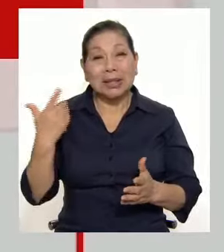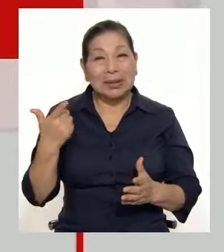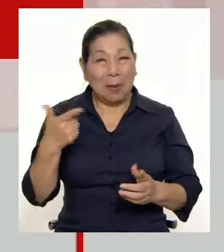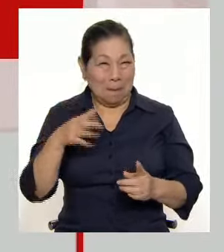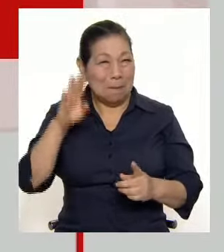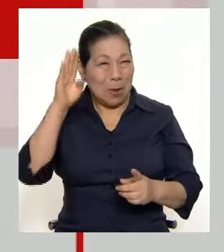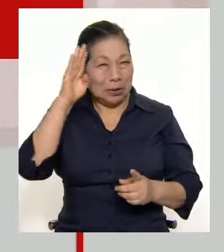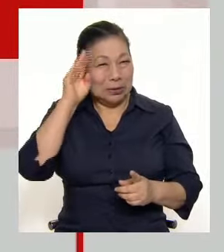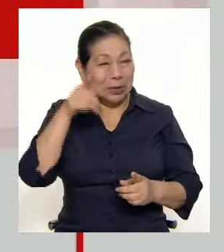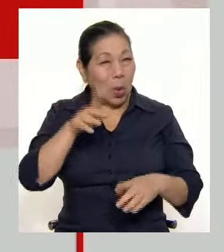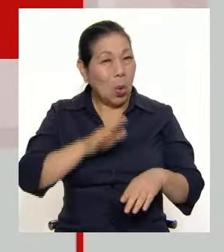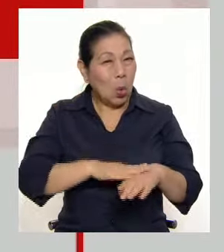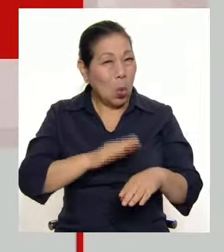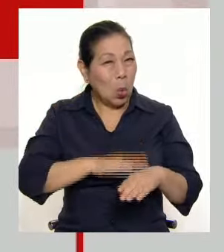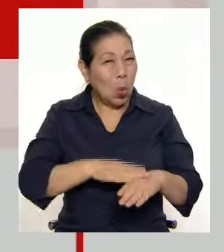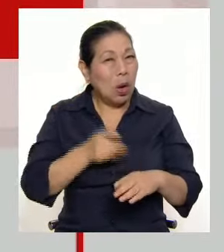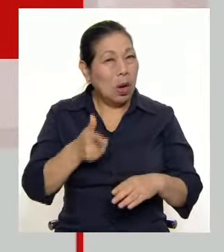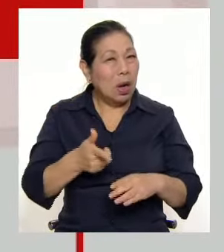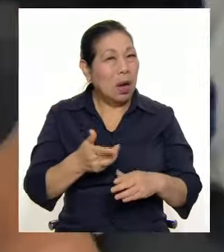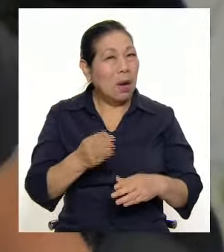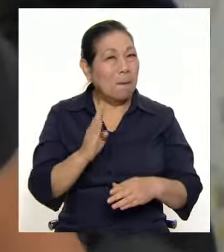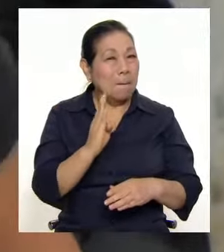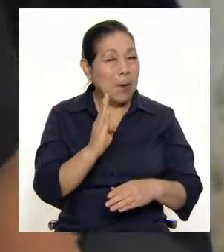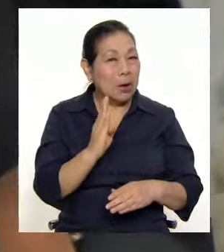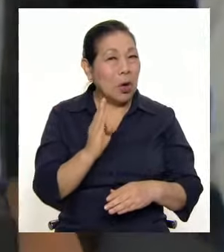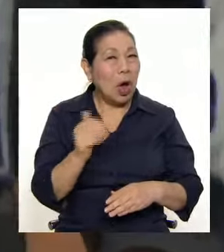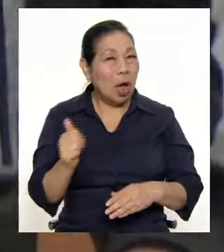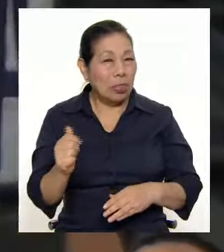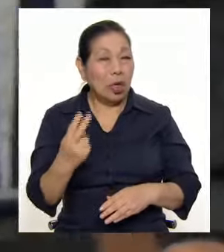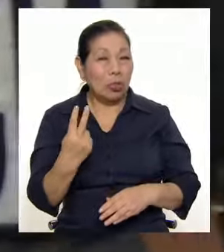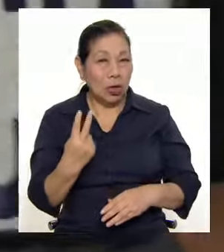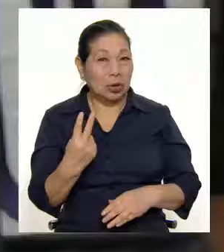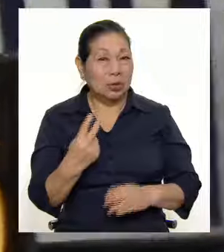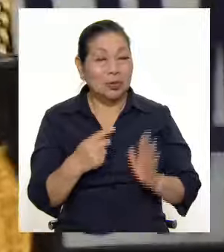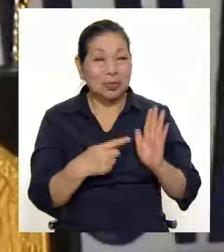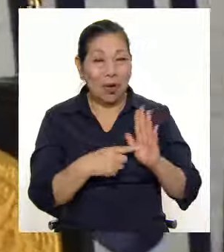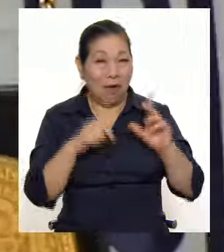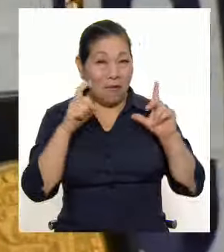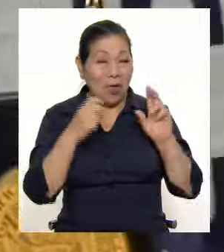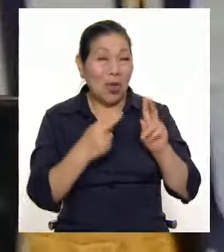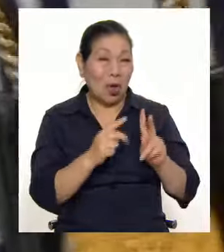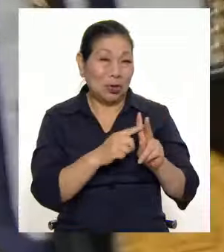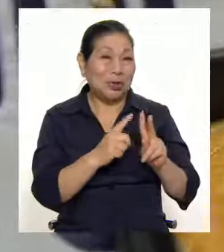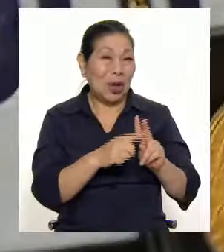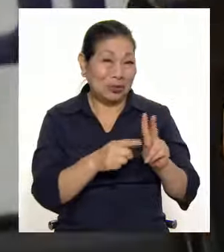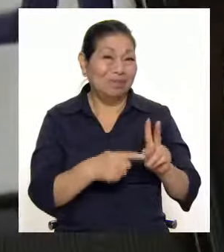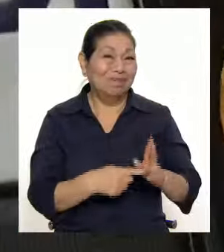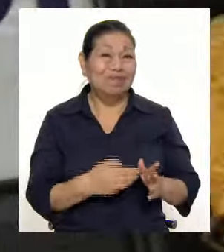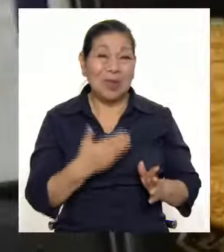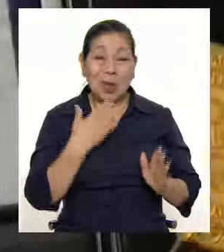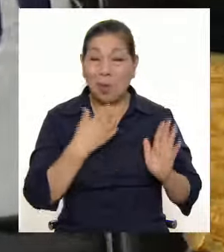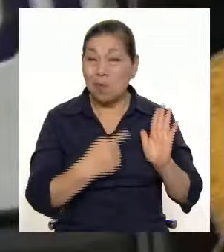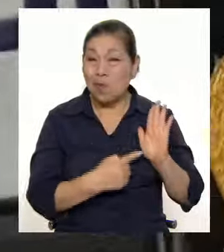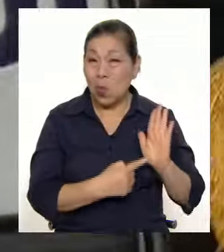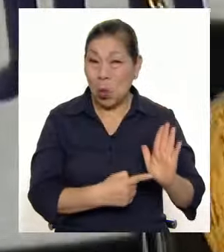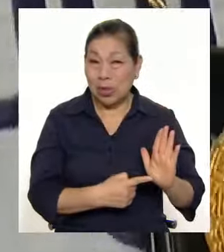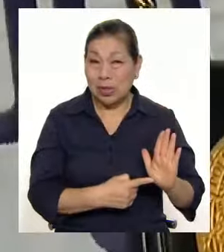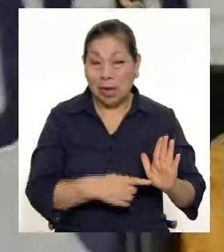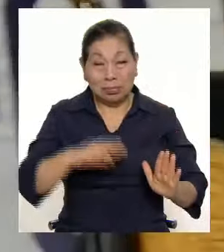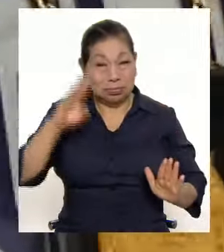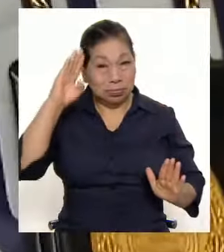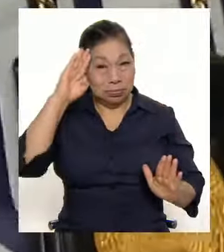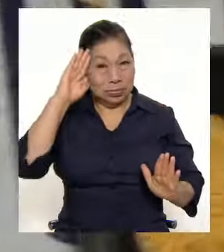agente de la policía, ultimado en Barrios Altos. Ambos aparecen en una fotografía que fue mostrada por el